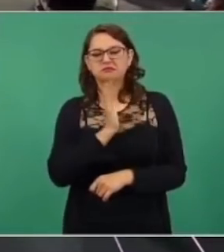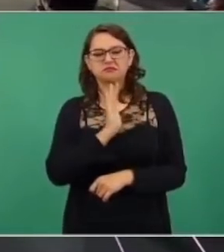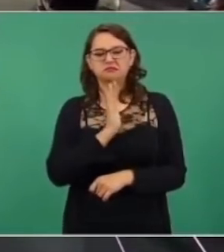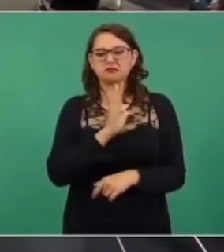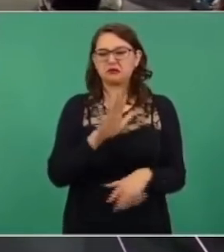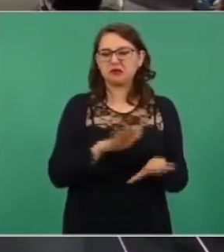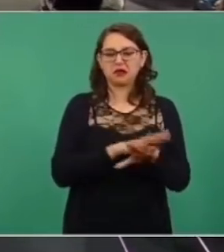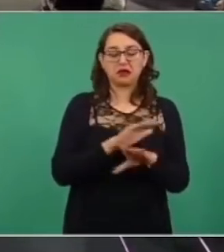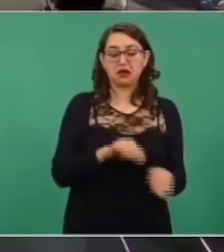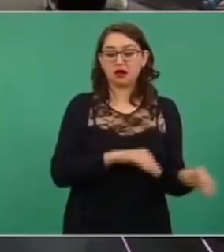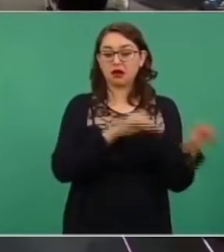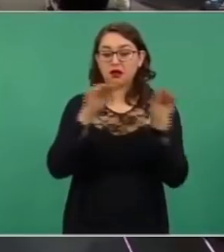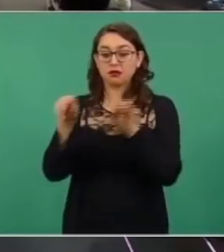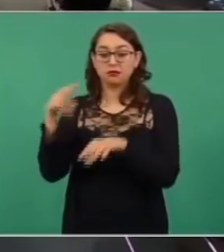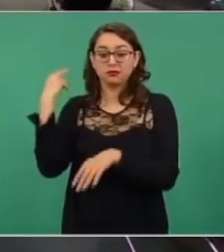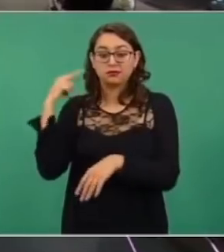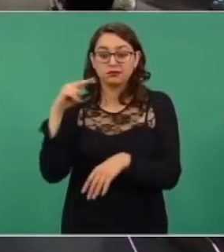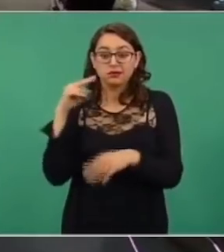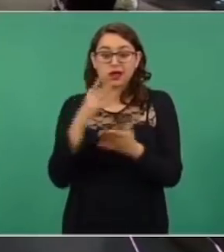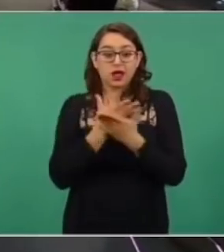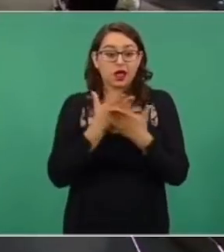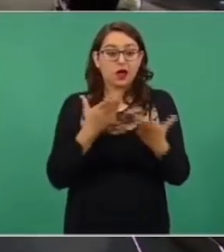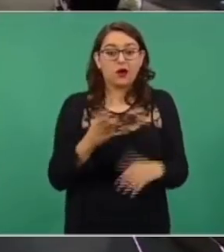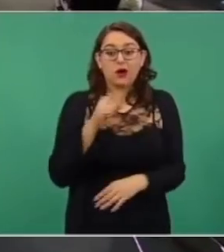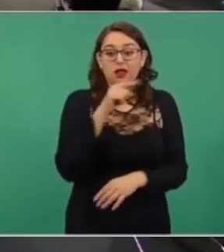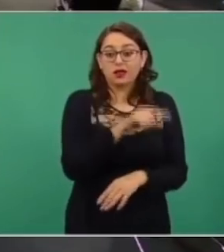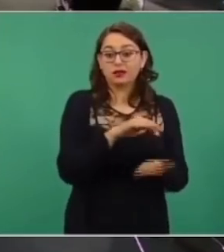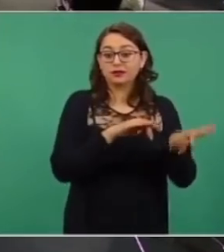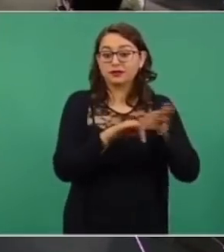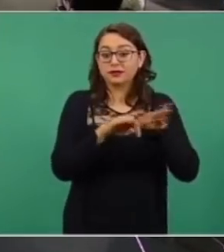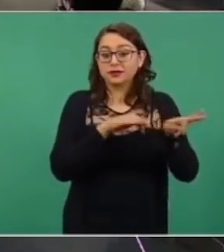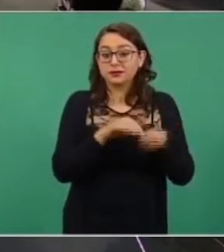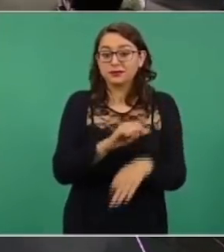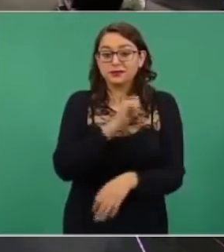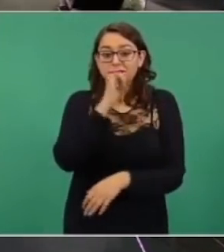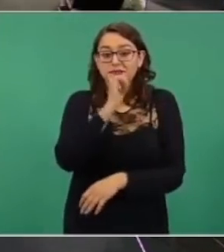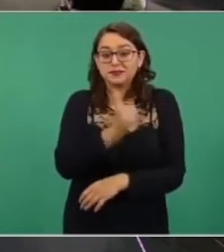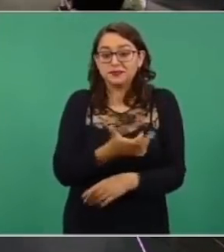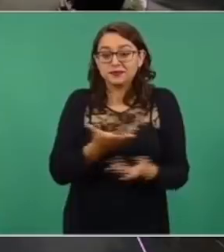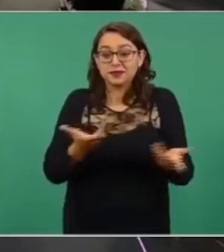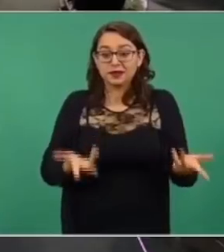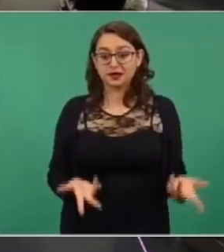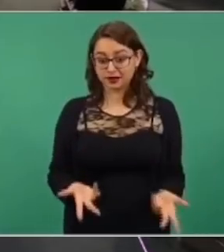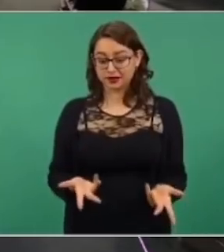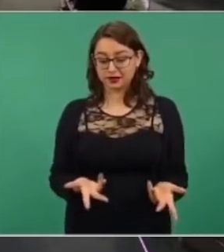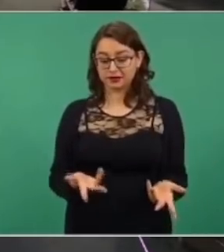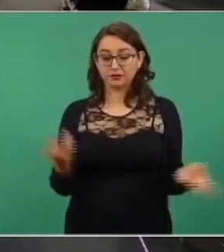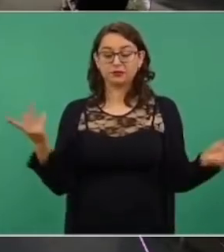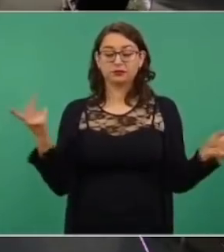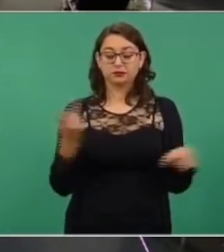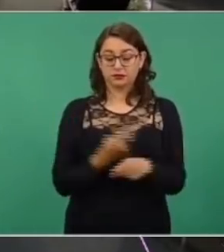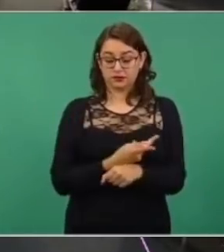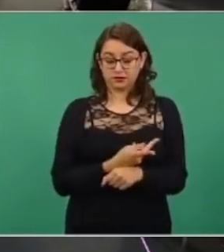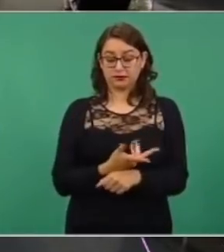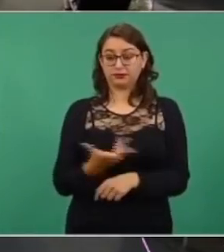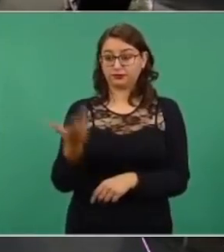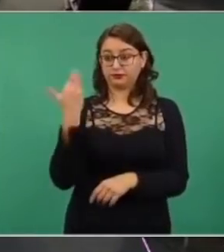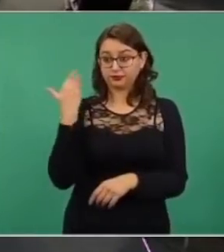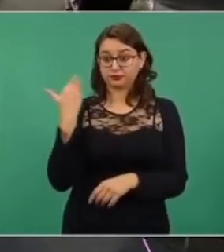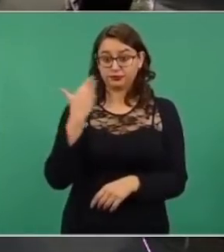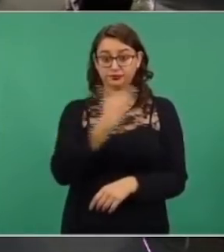generaba. Actualmente la presidencia municipal llegó un candidato que